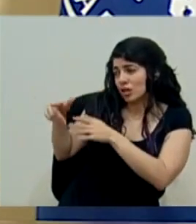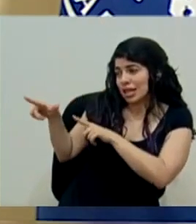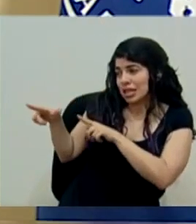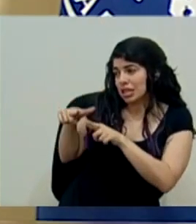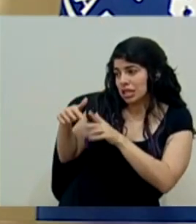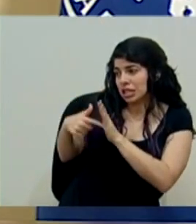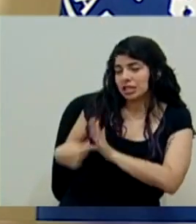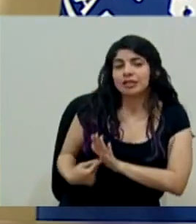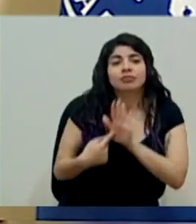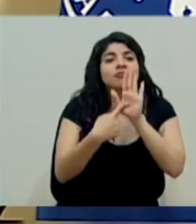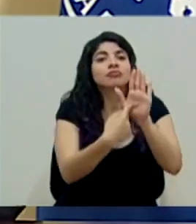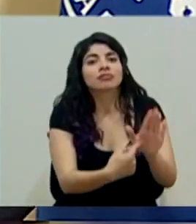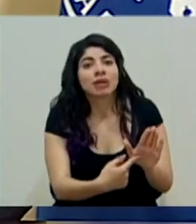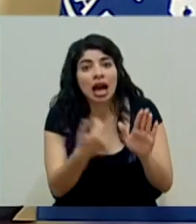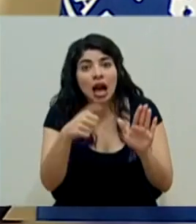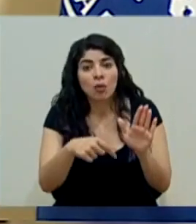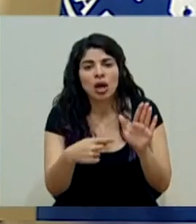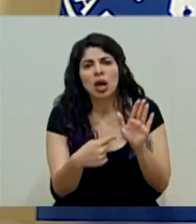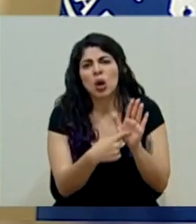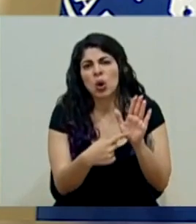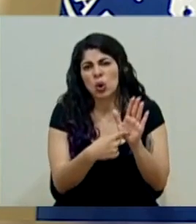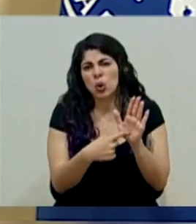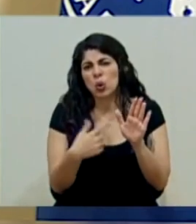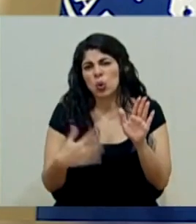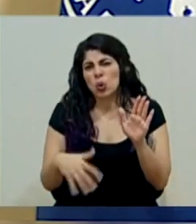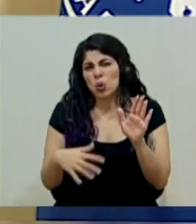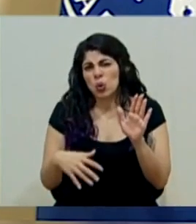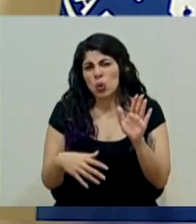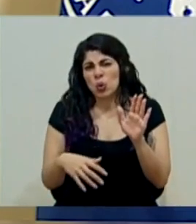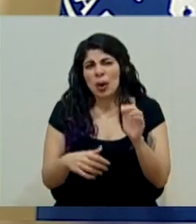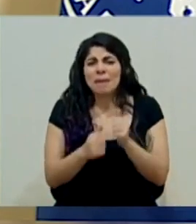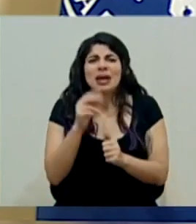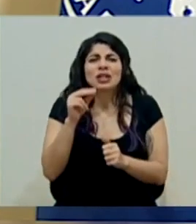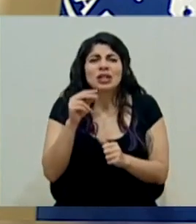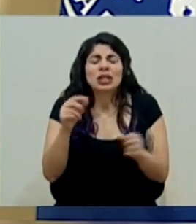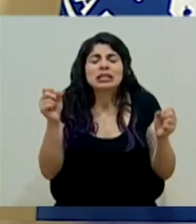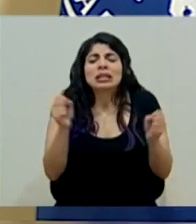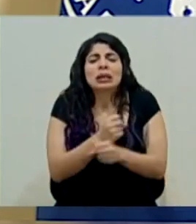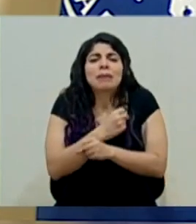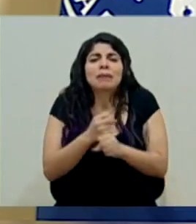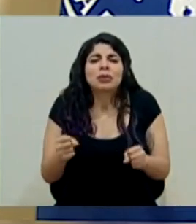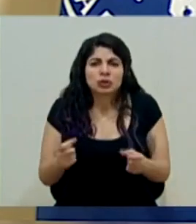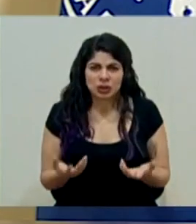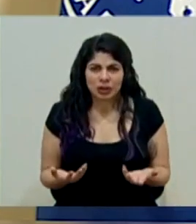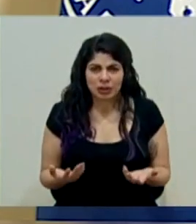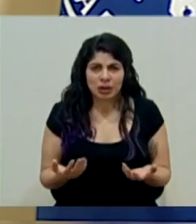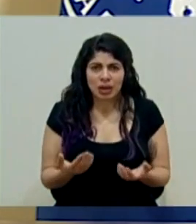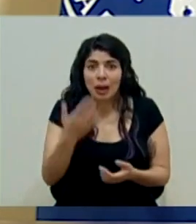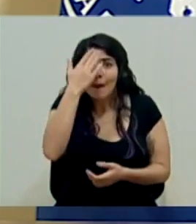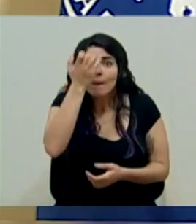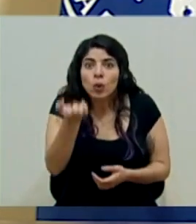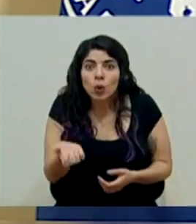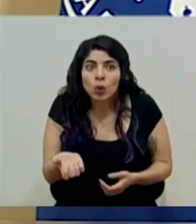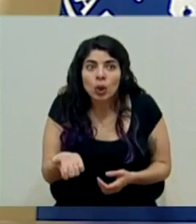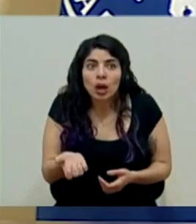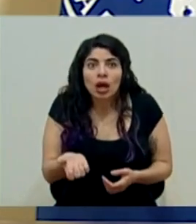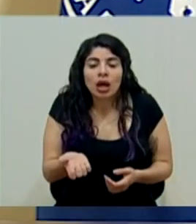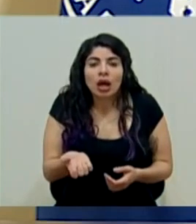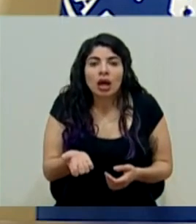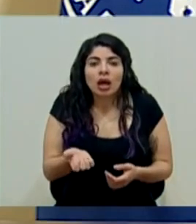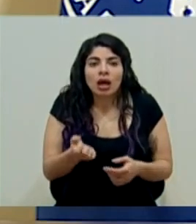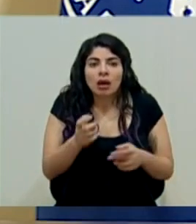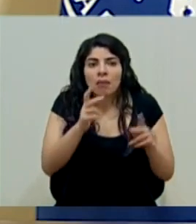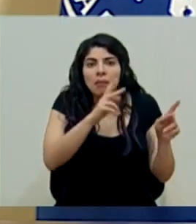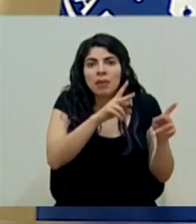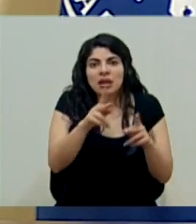Ahí sería mucho mayor, ahí no, ni mucho mayor, sería insostenible, porque habría, se apelaría a